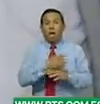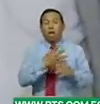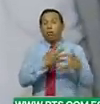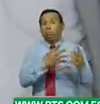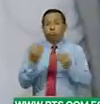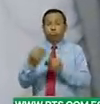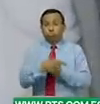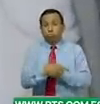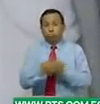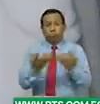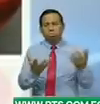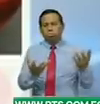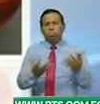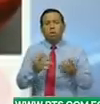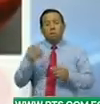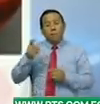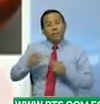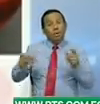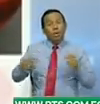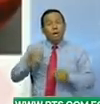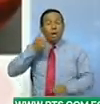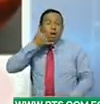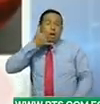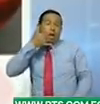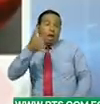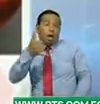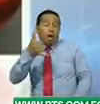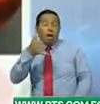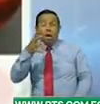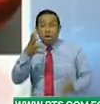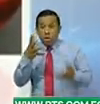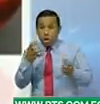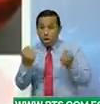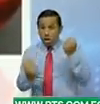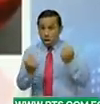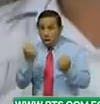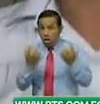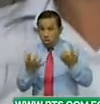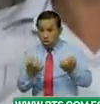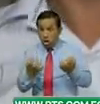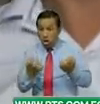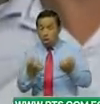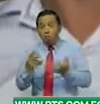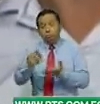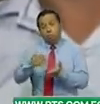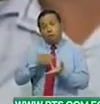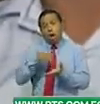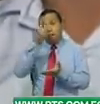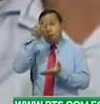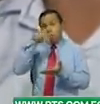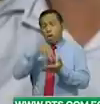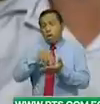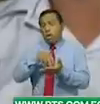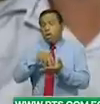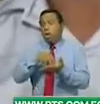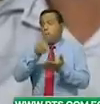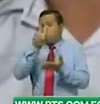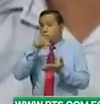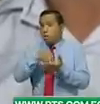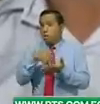a cambio del carro, mas no dieron información del conductor. Me pidieron $2,000, yo les ofrecí más